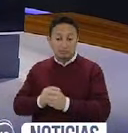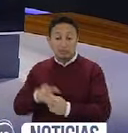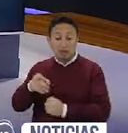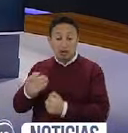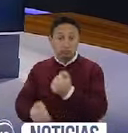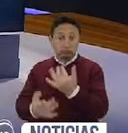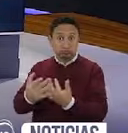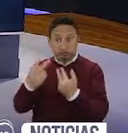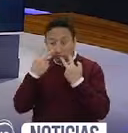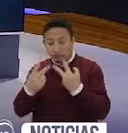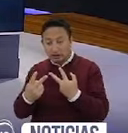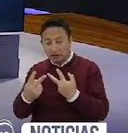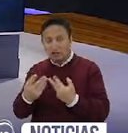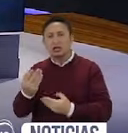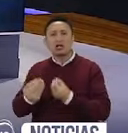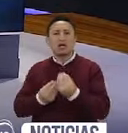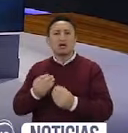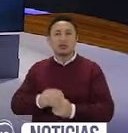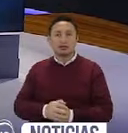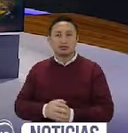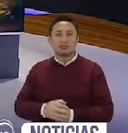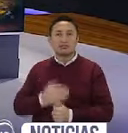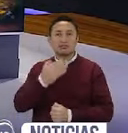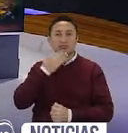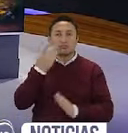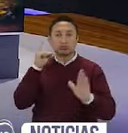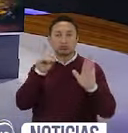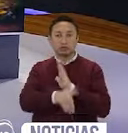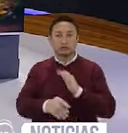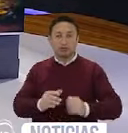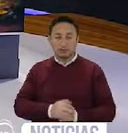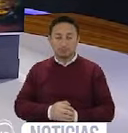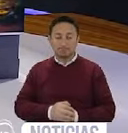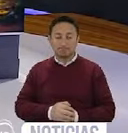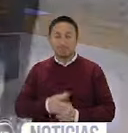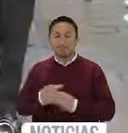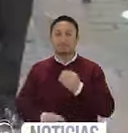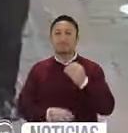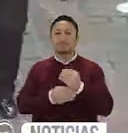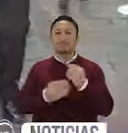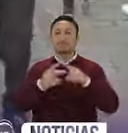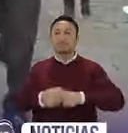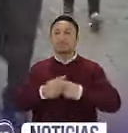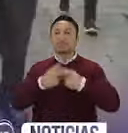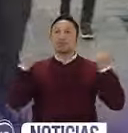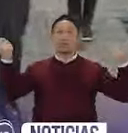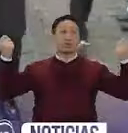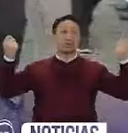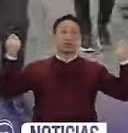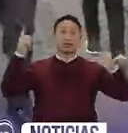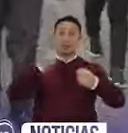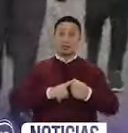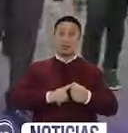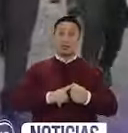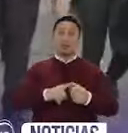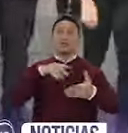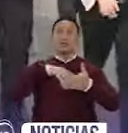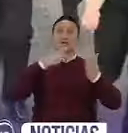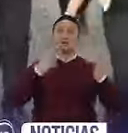proceder en caso de detectar un incendio y cómo denunciarlo. Además, arrancaron las fiestas de la capital.